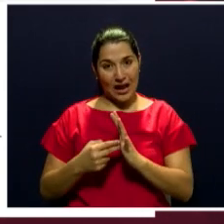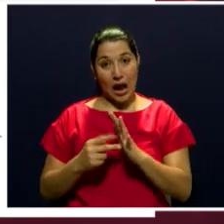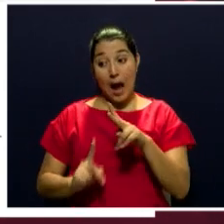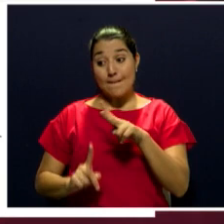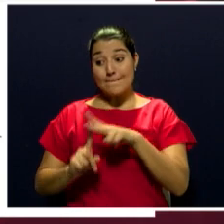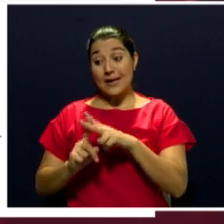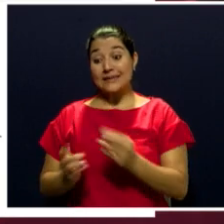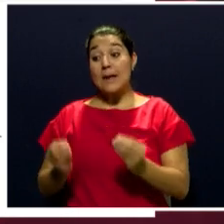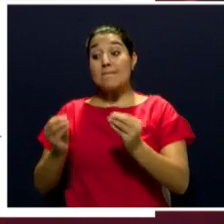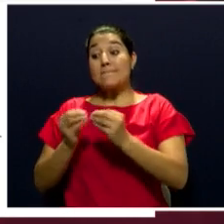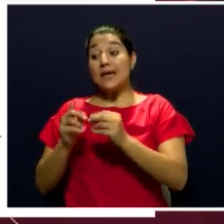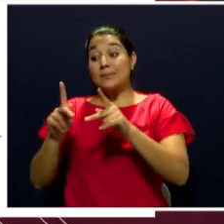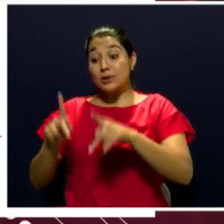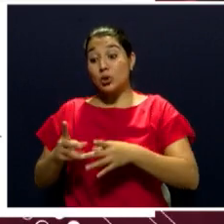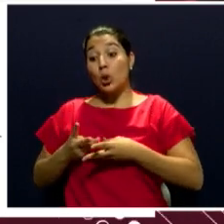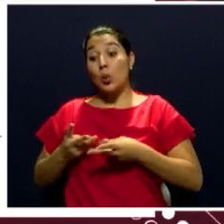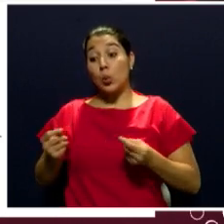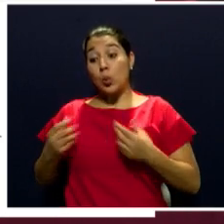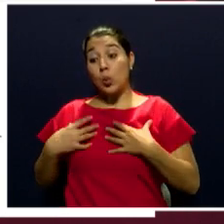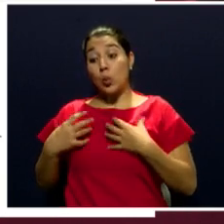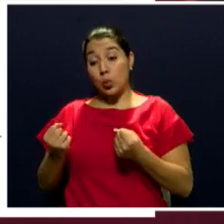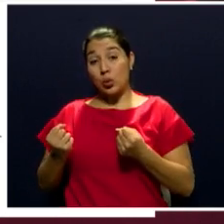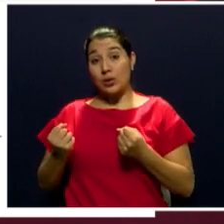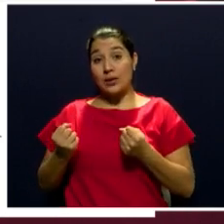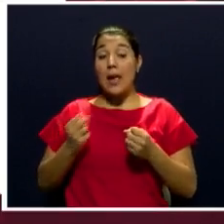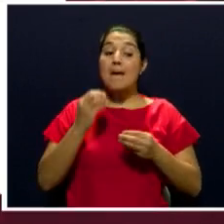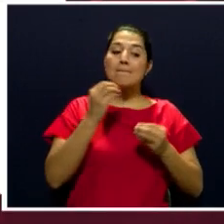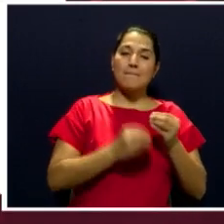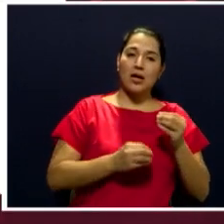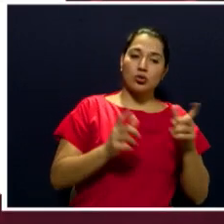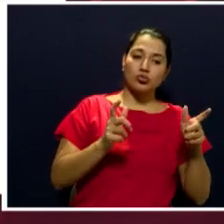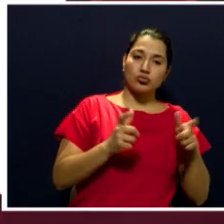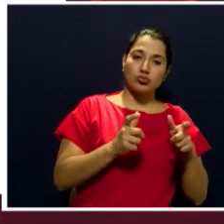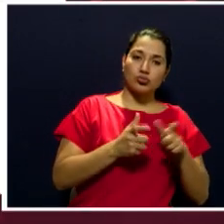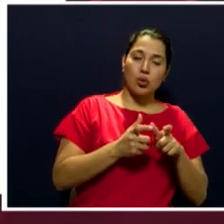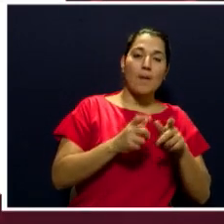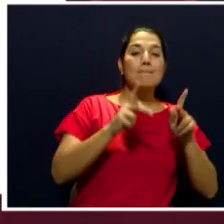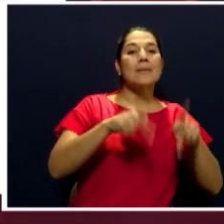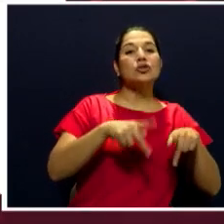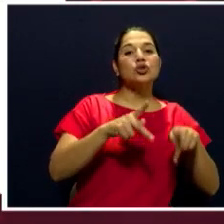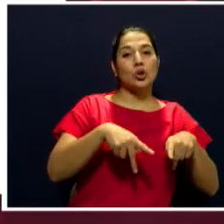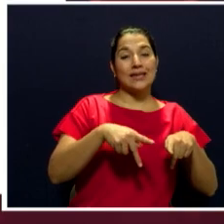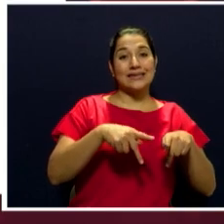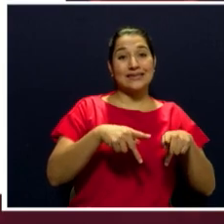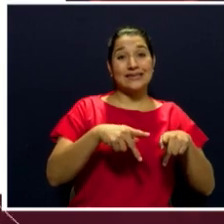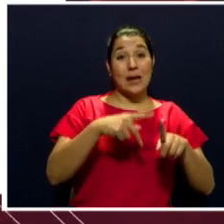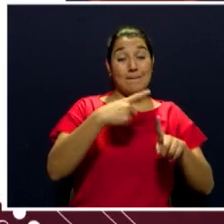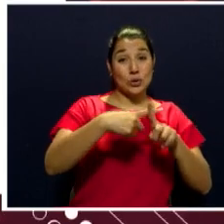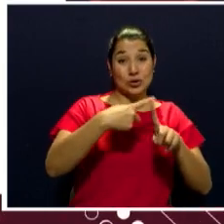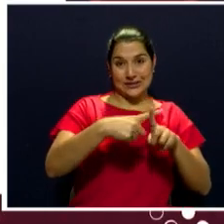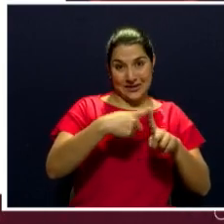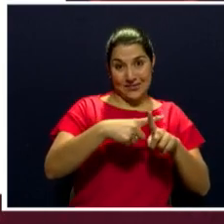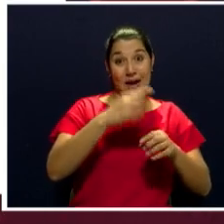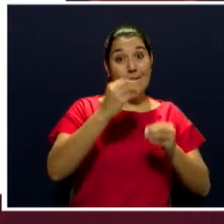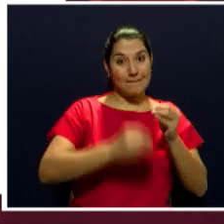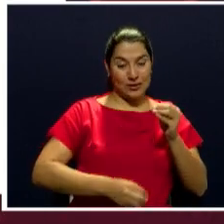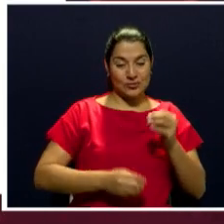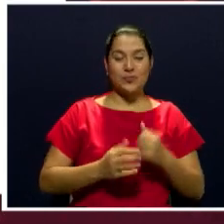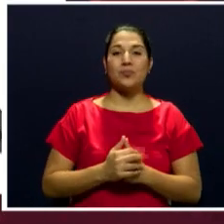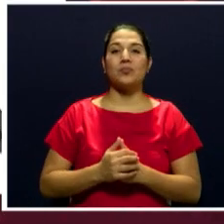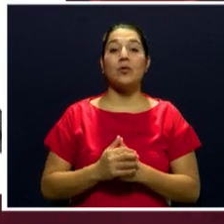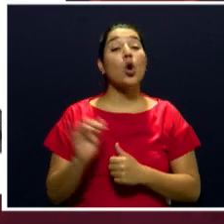nuevos casos positivos. Ahora vamos a la gráfica 3, que son los casos recuperados. Como ustedes lo pueden observar,